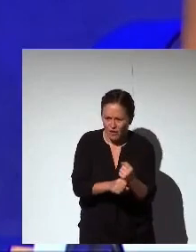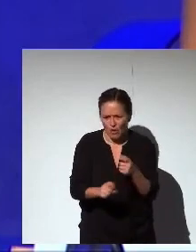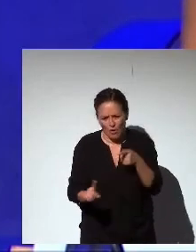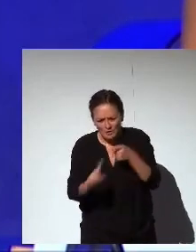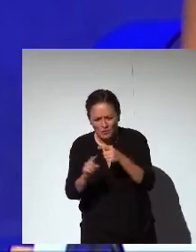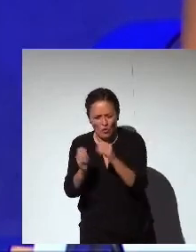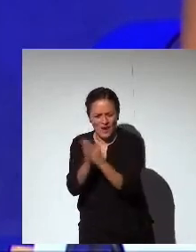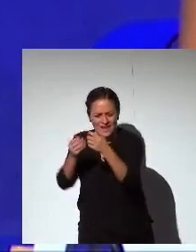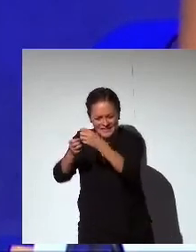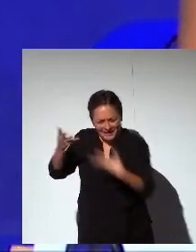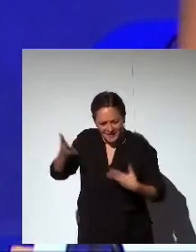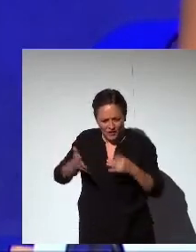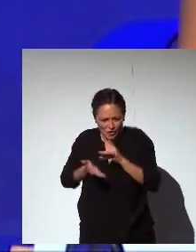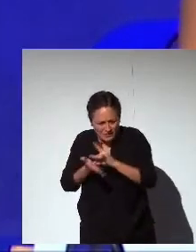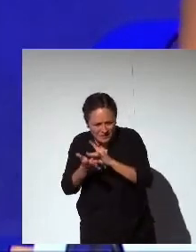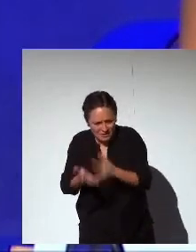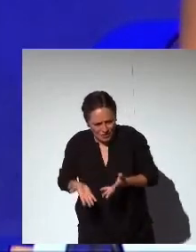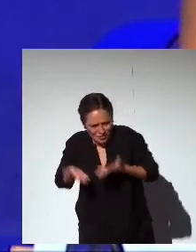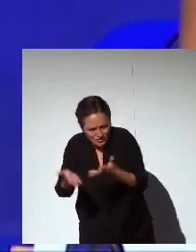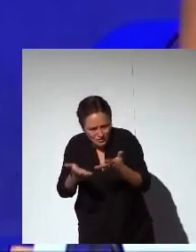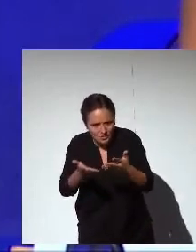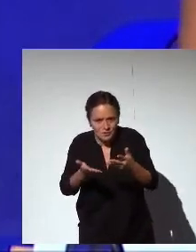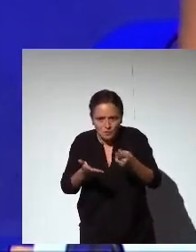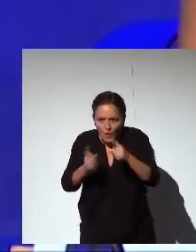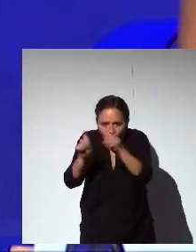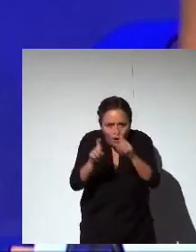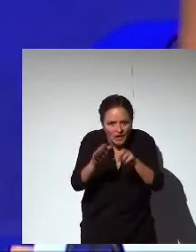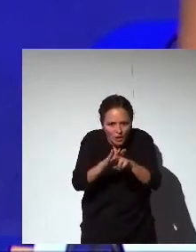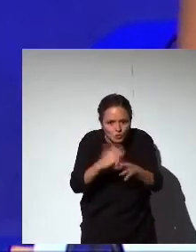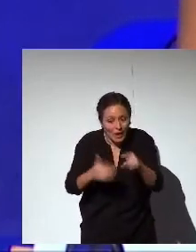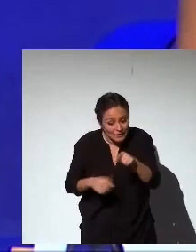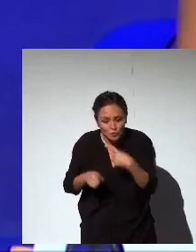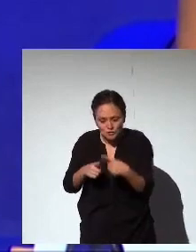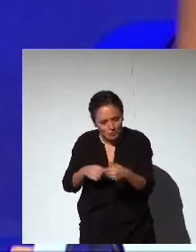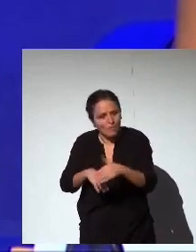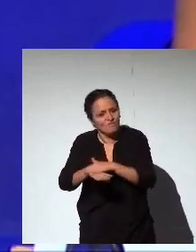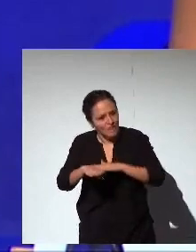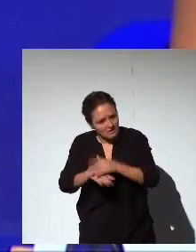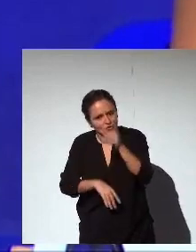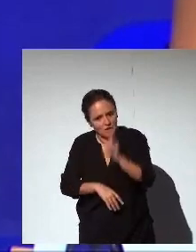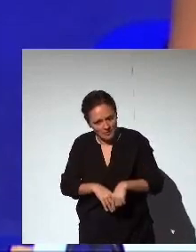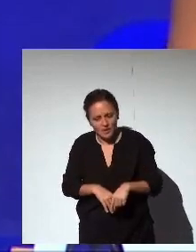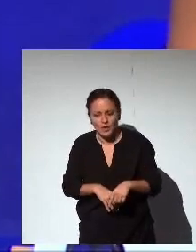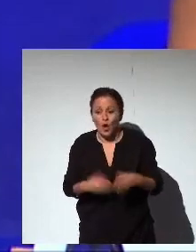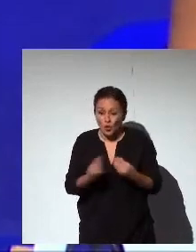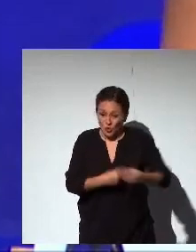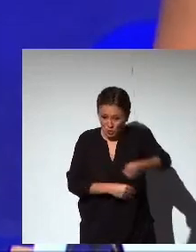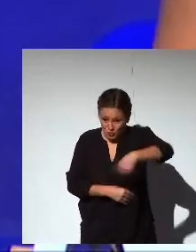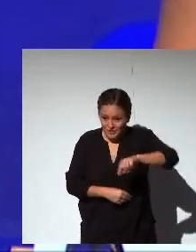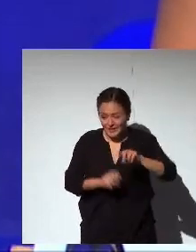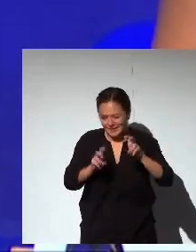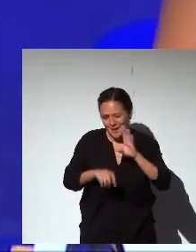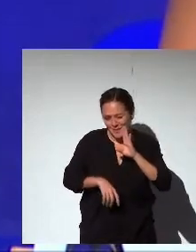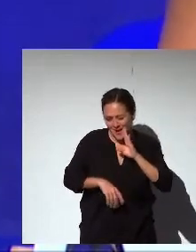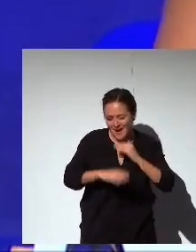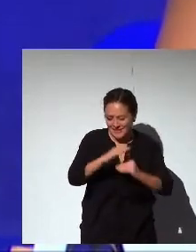catálogo de prestaciones y servicios. Ese documento y ese instrumento también va a ser básico. Con ustedes trabajamos, hablando de